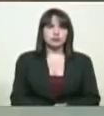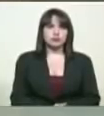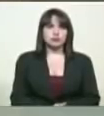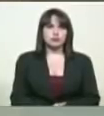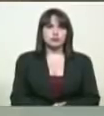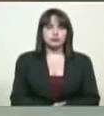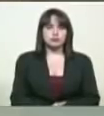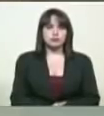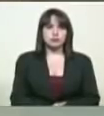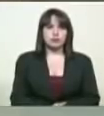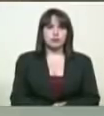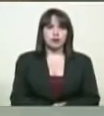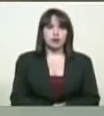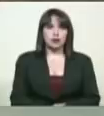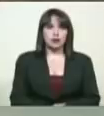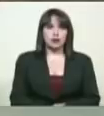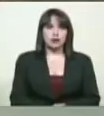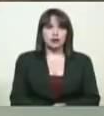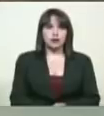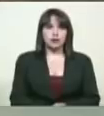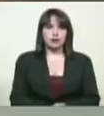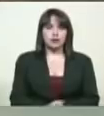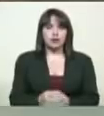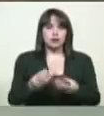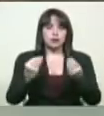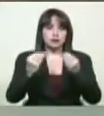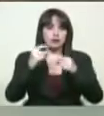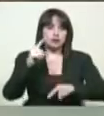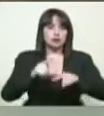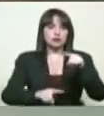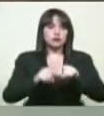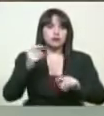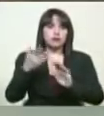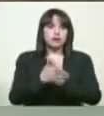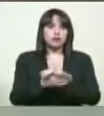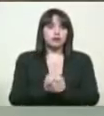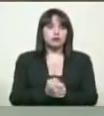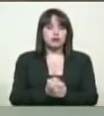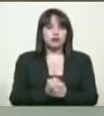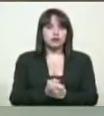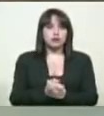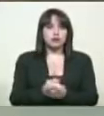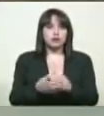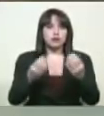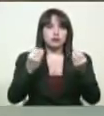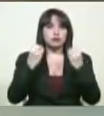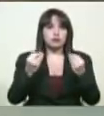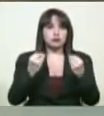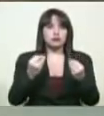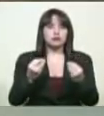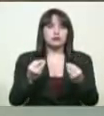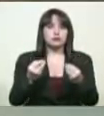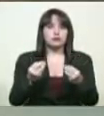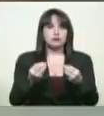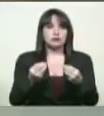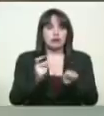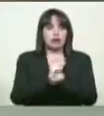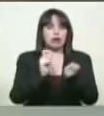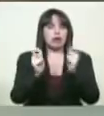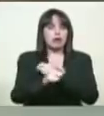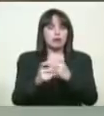y pónganse a trabajar todo lo que tiene que ver el programa de reconversión monetaria de reconversión